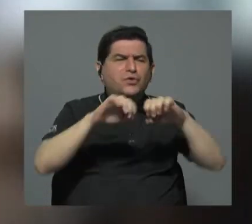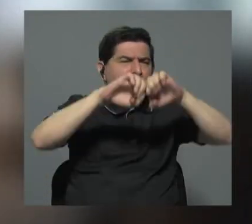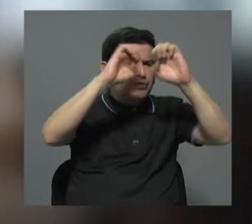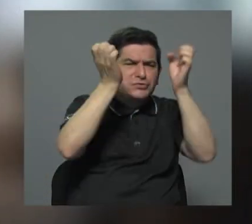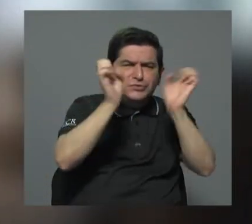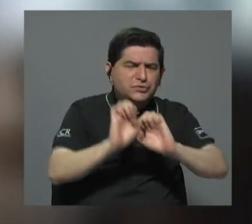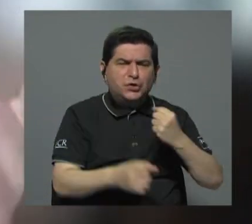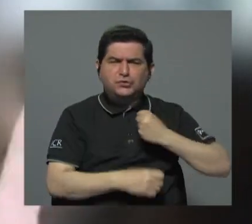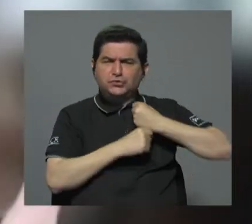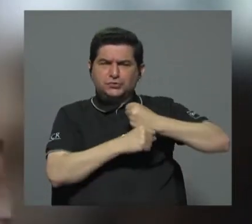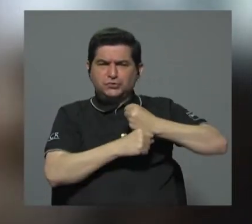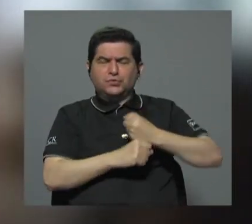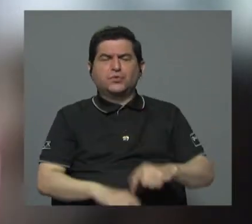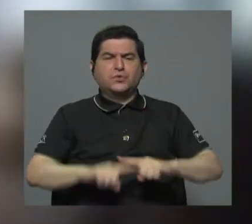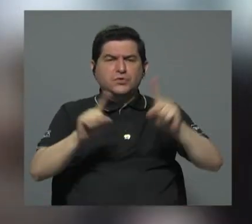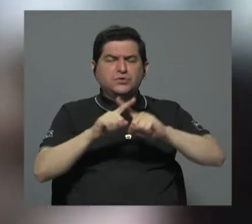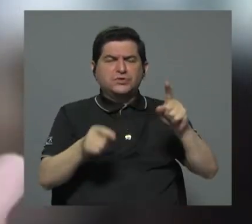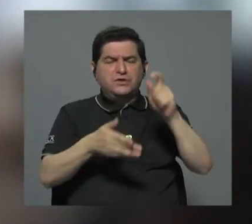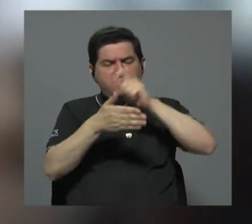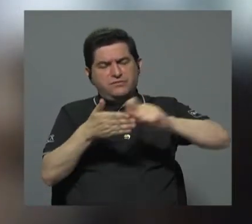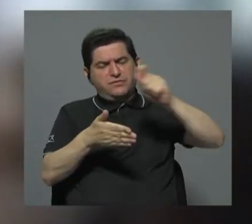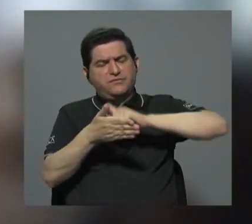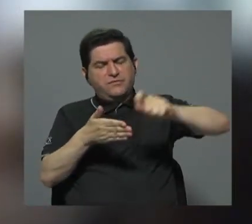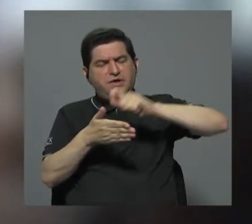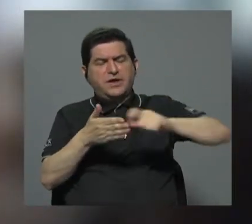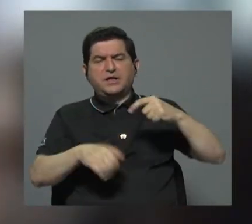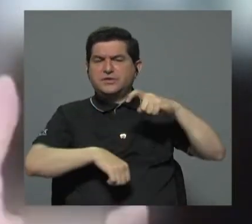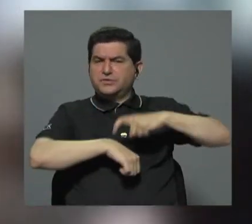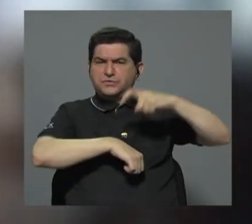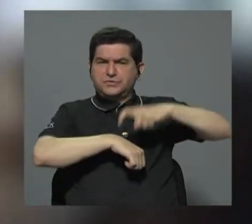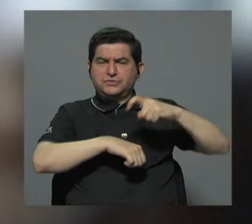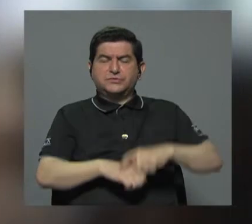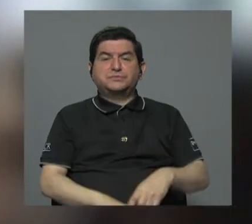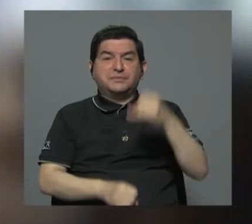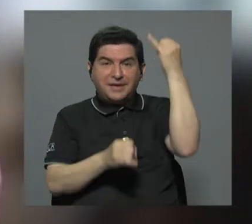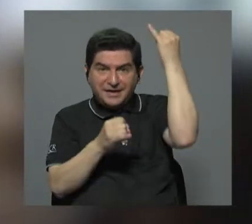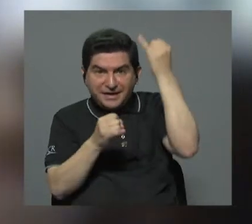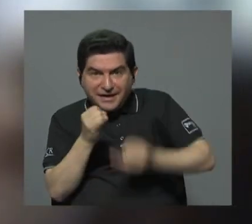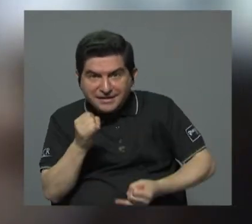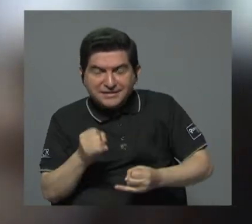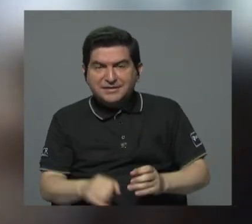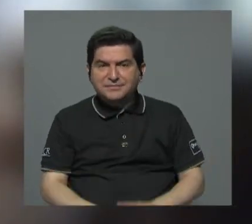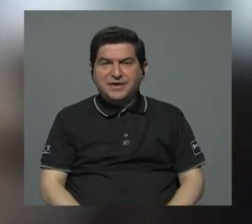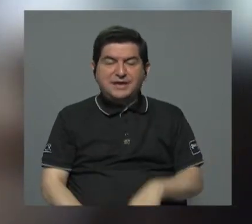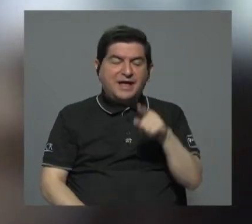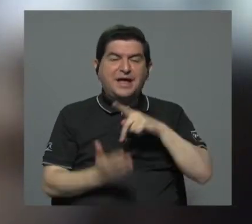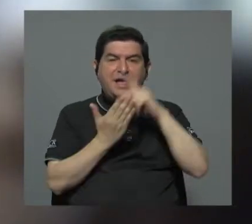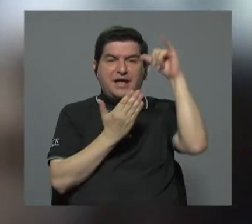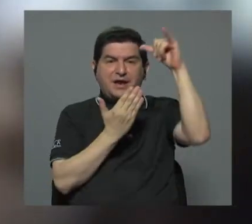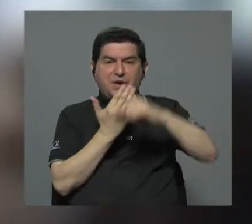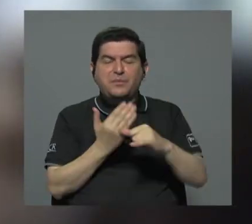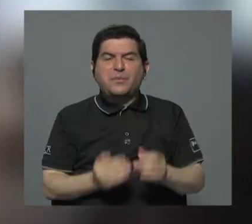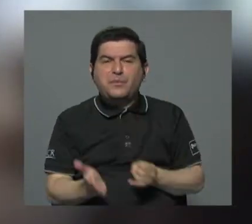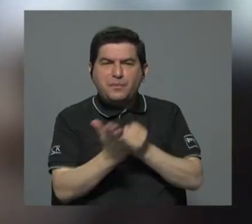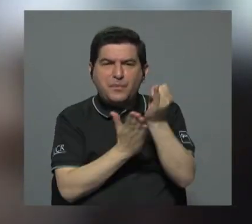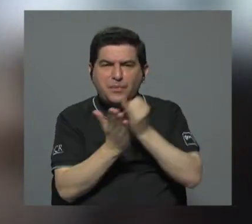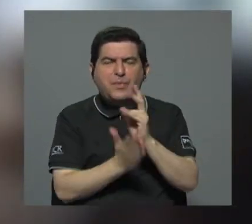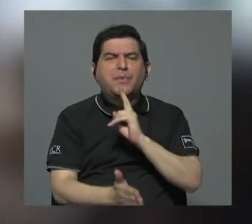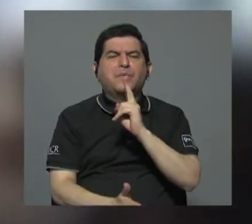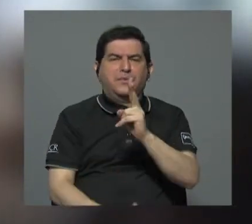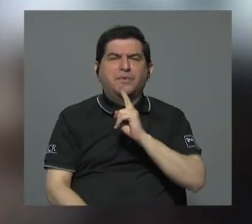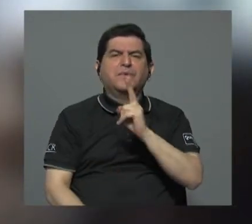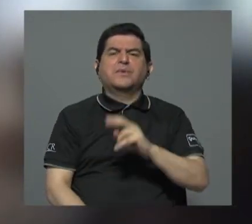con eso, porque hemos escrito varios artículos a lo largo de este tiempo y con eso pues cerramos este proyecto de investigación que realmente